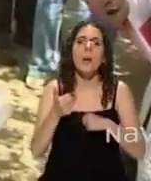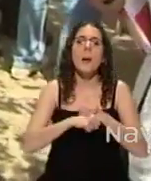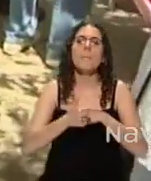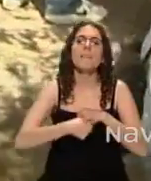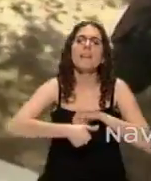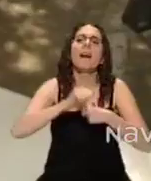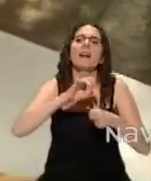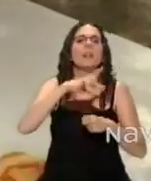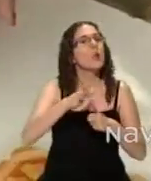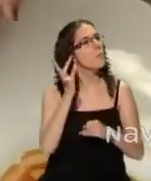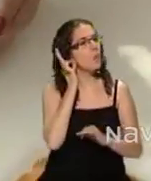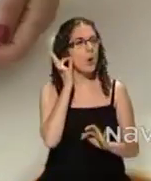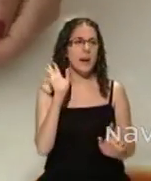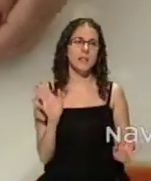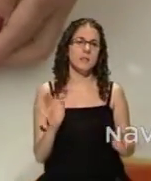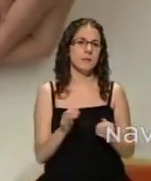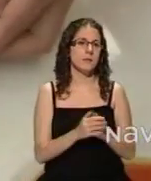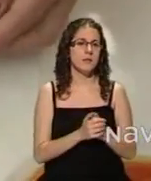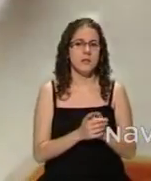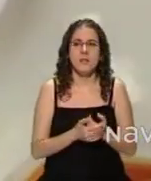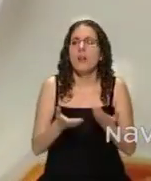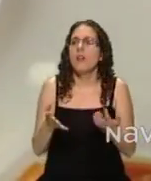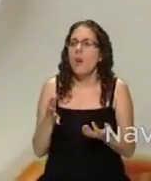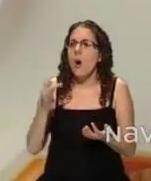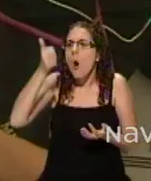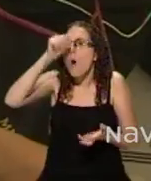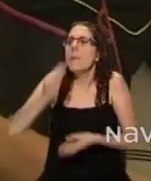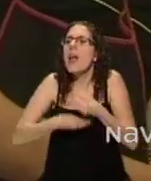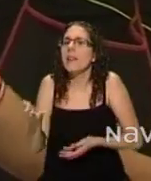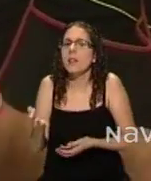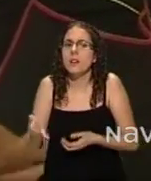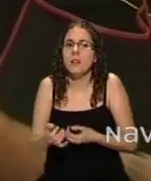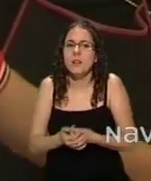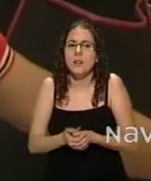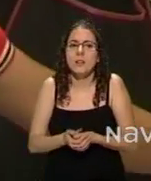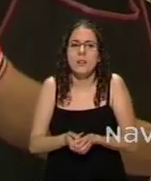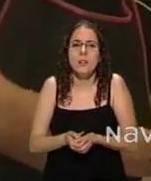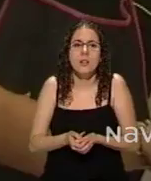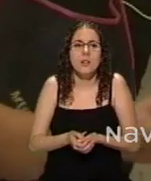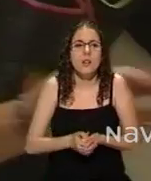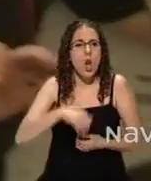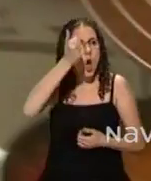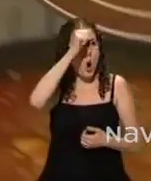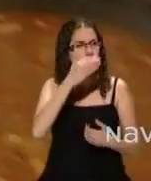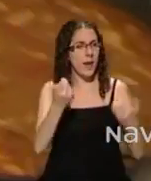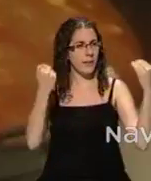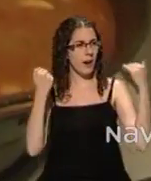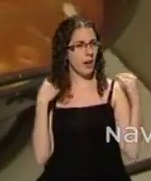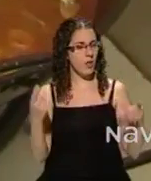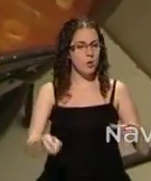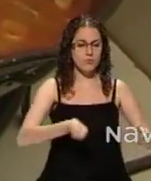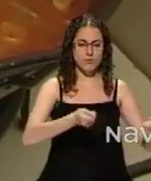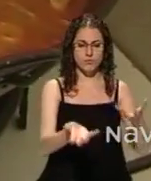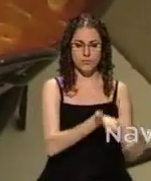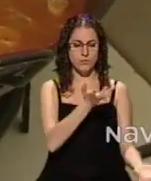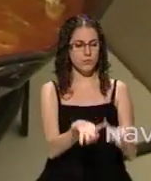pelan a las mujeres, hombre, claro. O sea. Entonces, ¿los hombres qué hacen? Hombre, el hombre es el que hace, el chef, el que cocina. Las mujeres las que